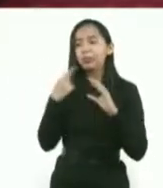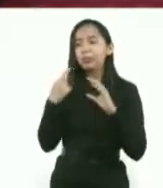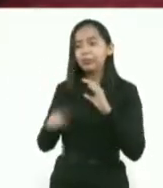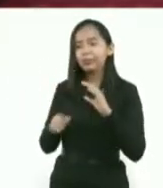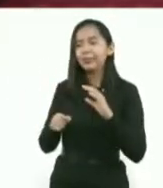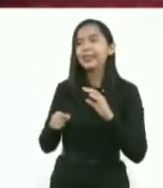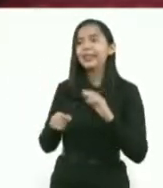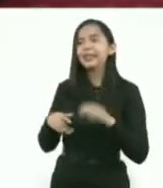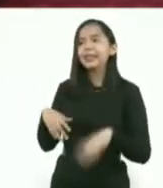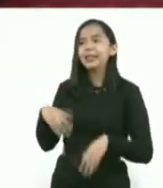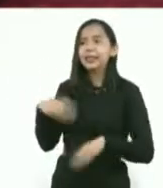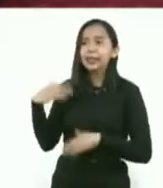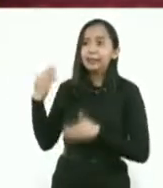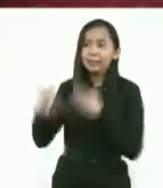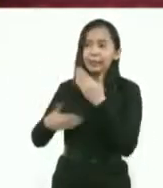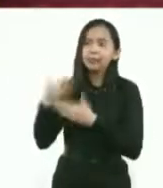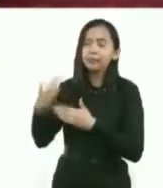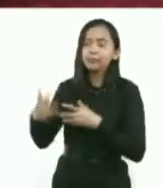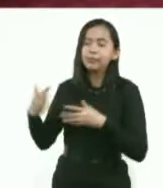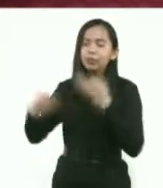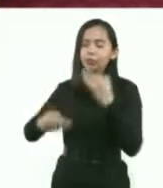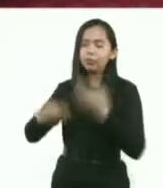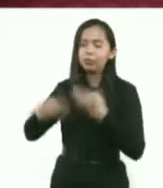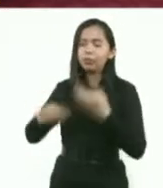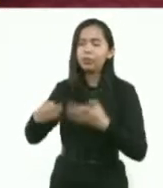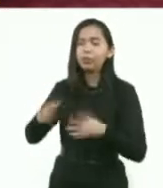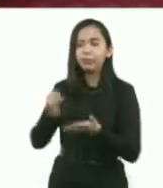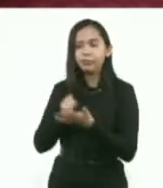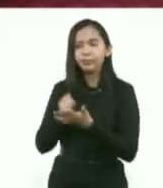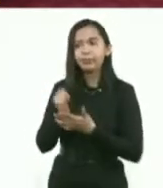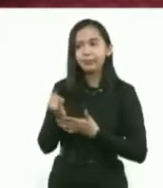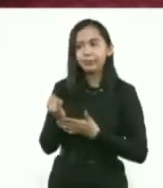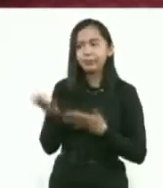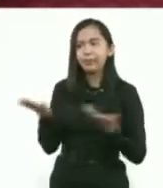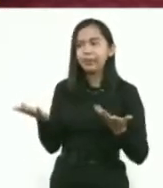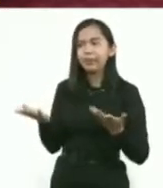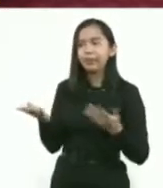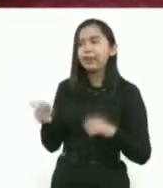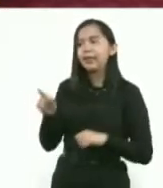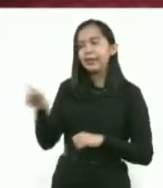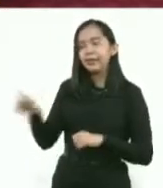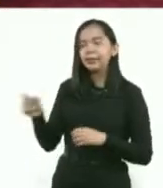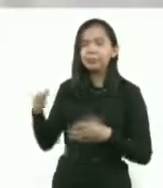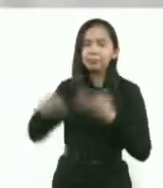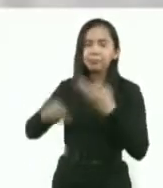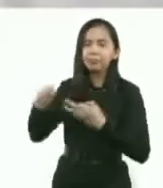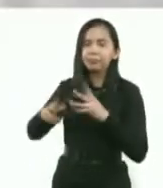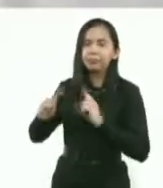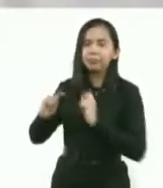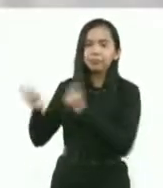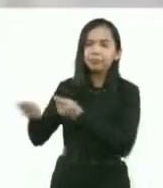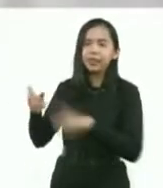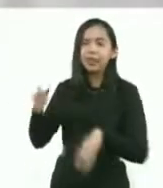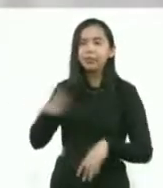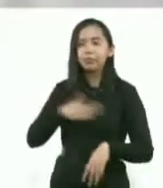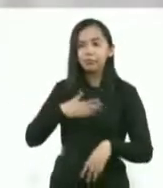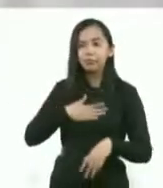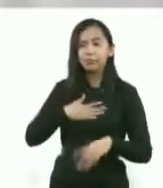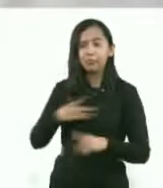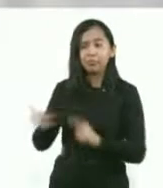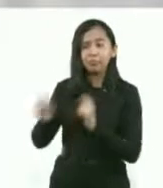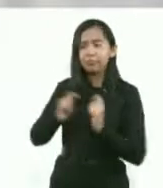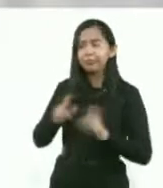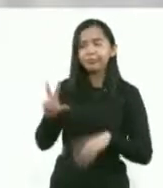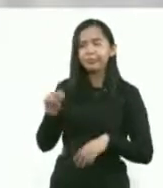a partir de ahí la decisión de un juez o en este caso de una jueza. Pues yo digo que está en manos de la justicia, no es un tema que tenga que ver con el gobierno